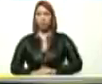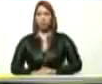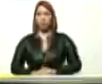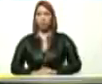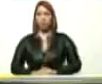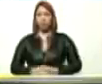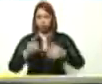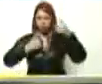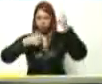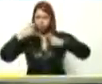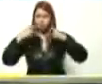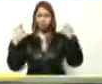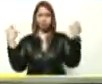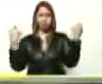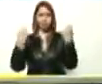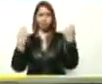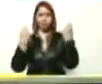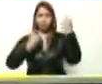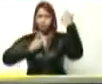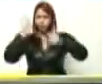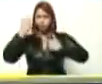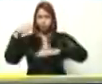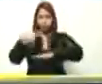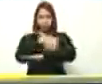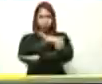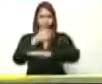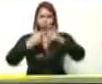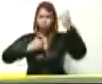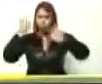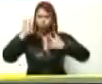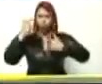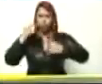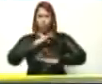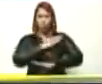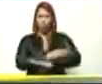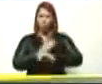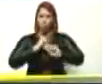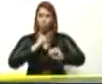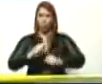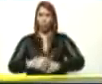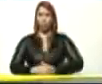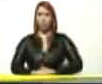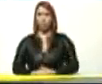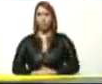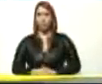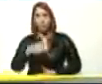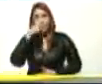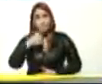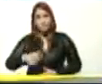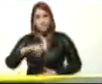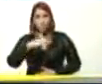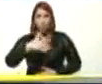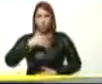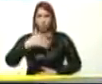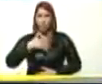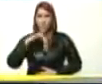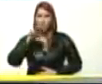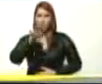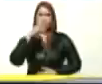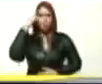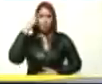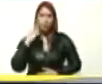del chavismo popular, del chavismo de calle, del chavismo radical, del pueblo patriota, y bolivariano,